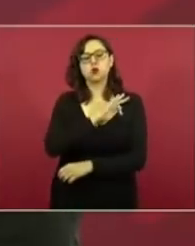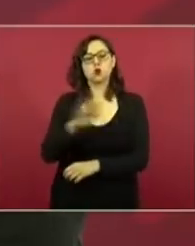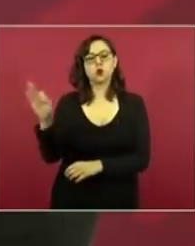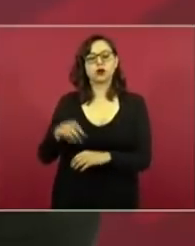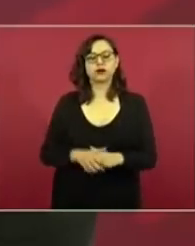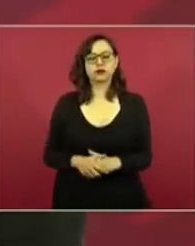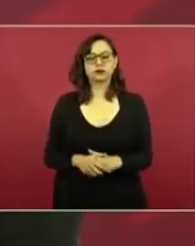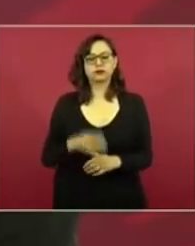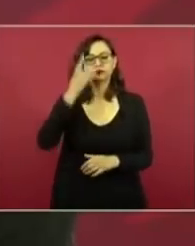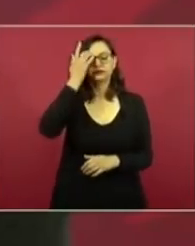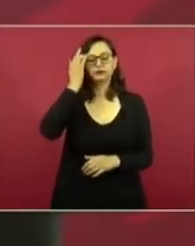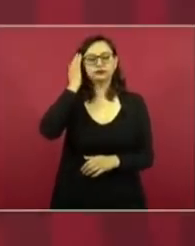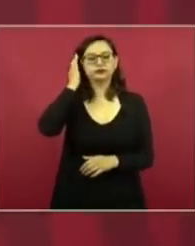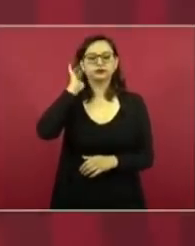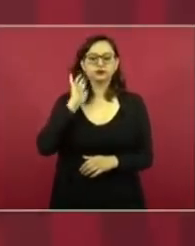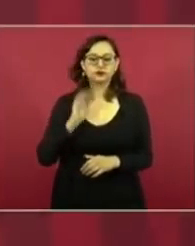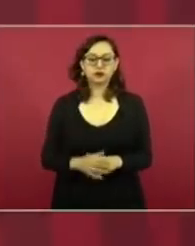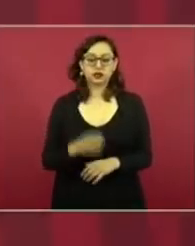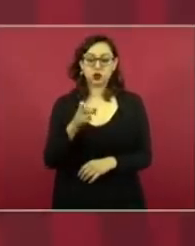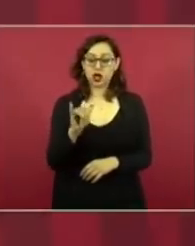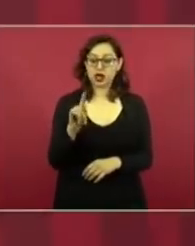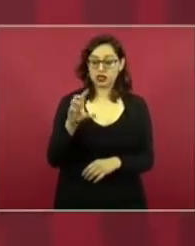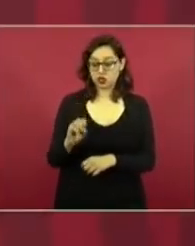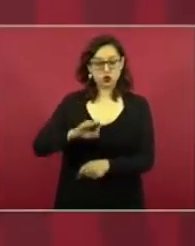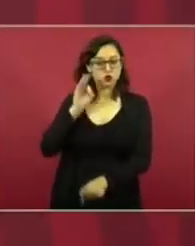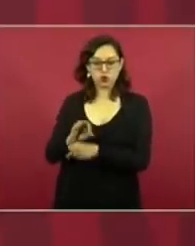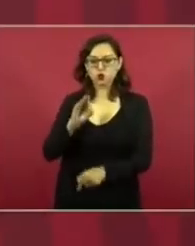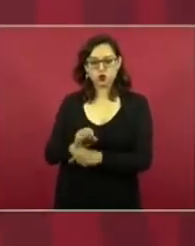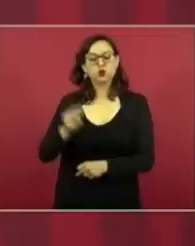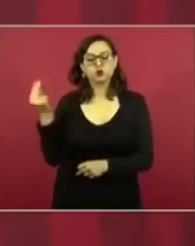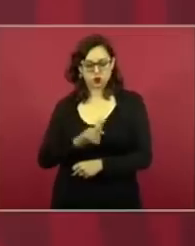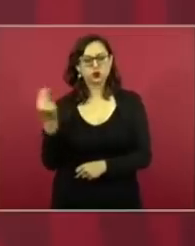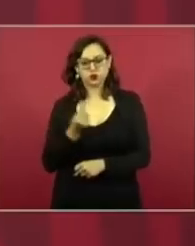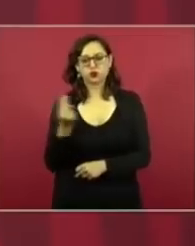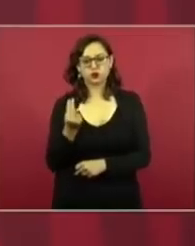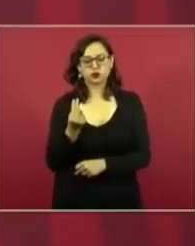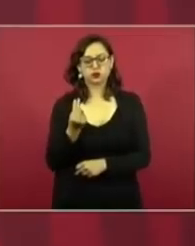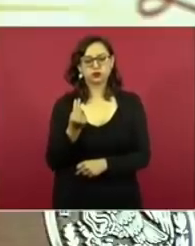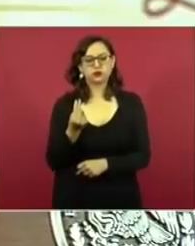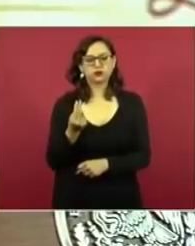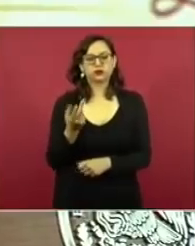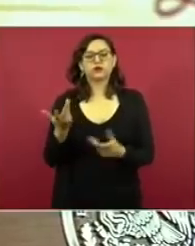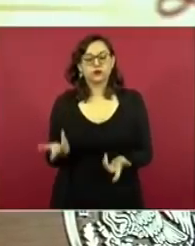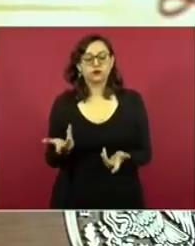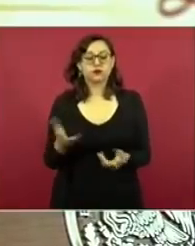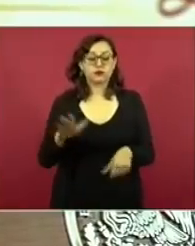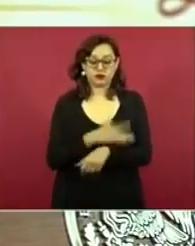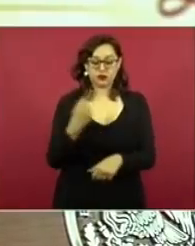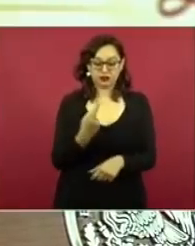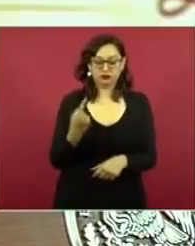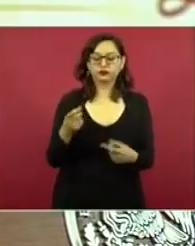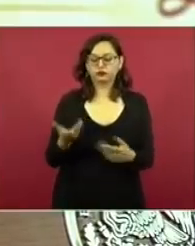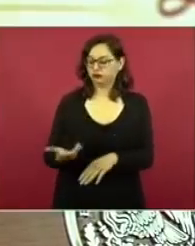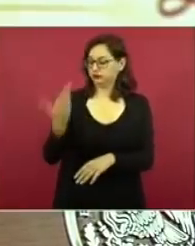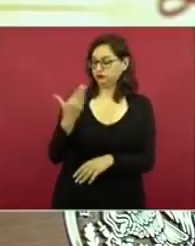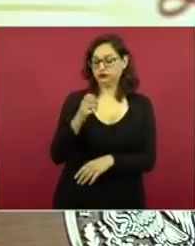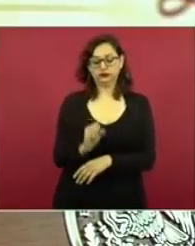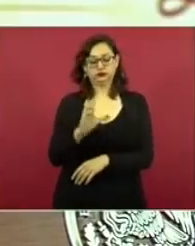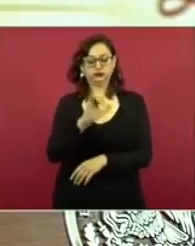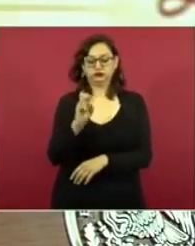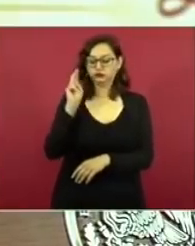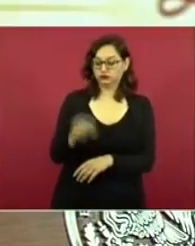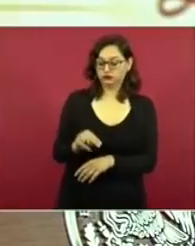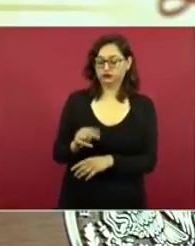Entonces, nos vamos a proteger así, porque ya con la decisión de la Corte de